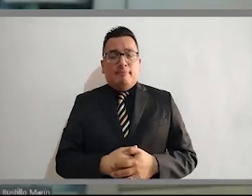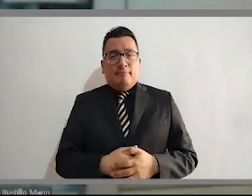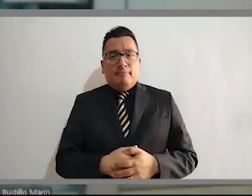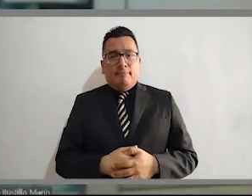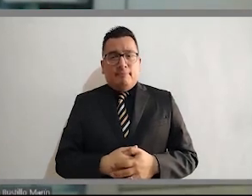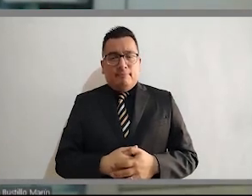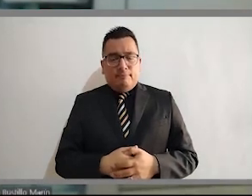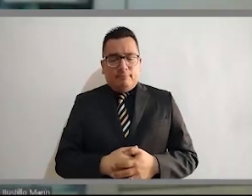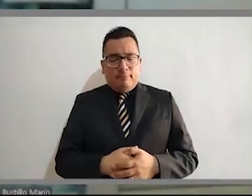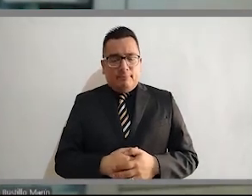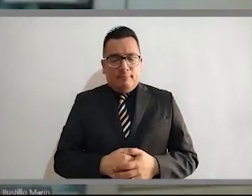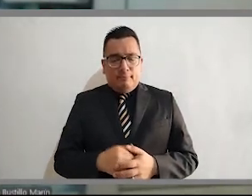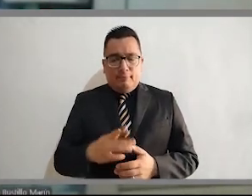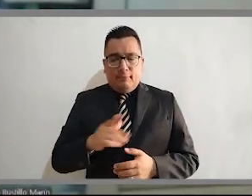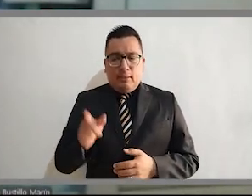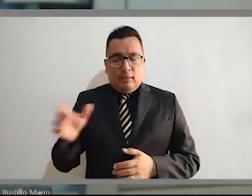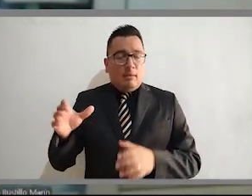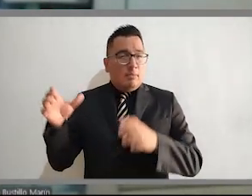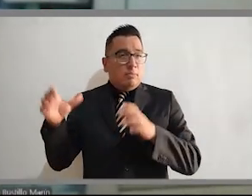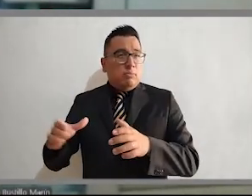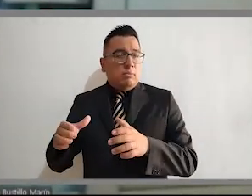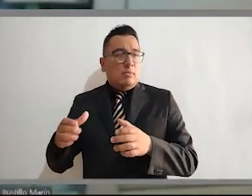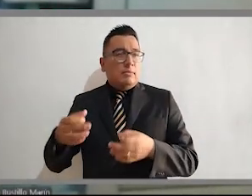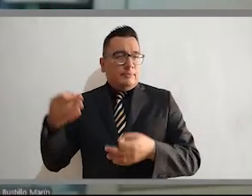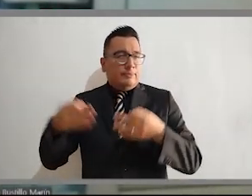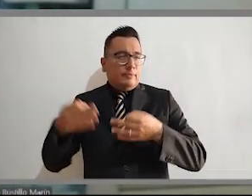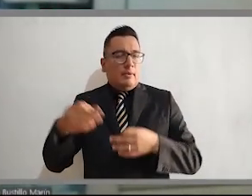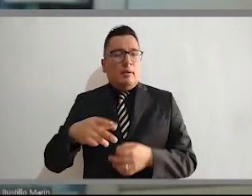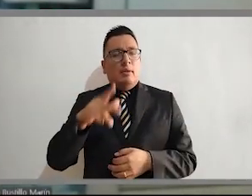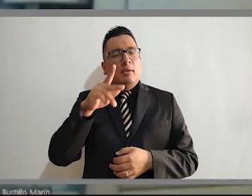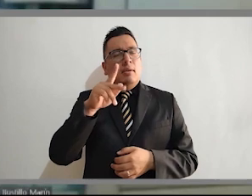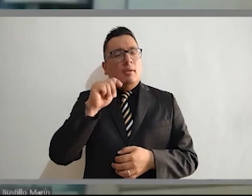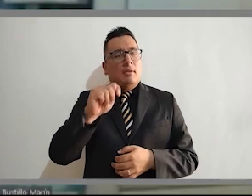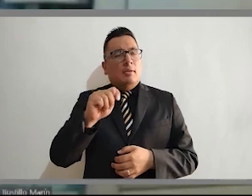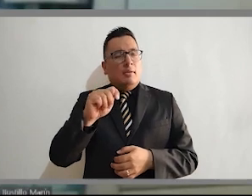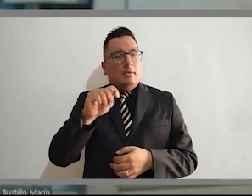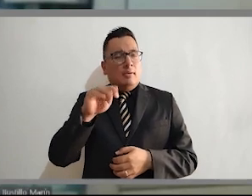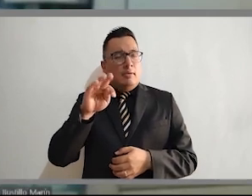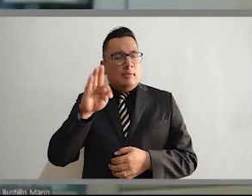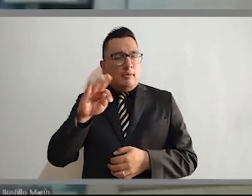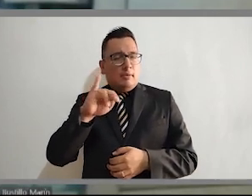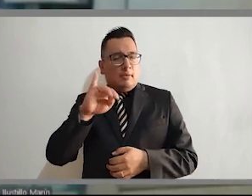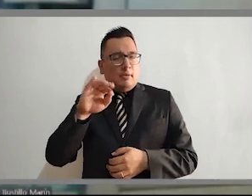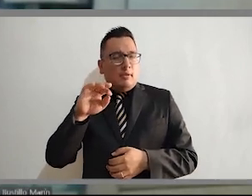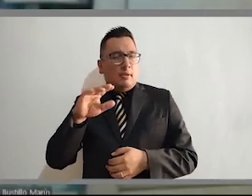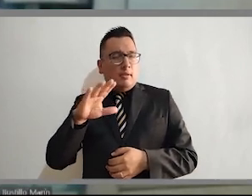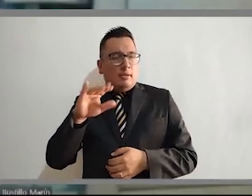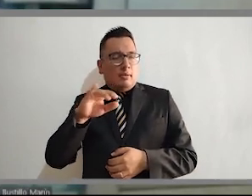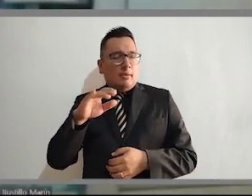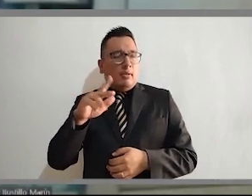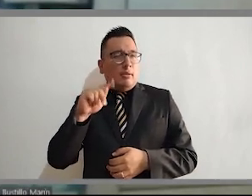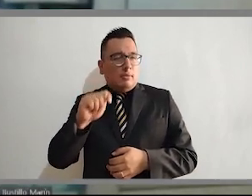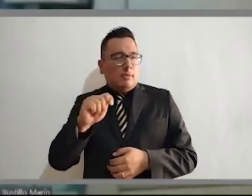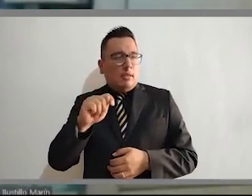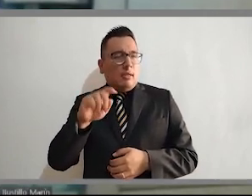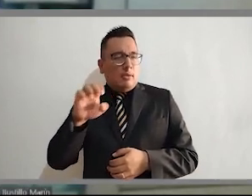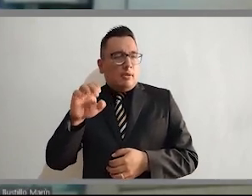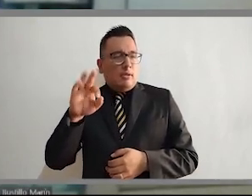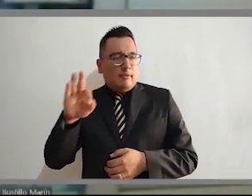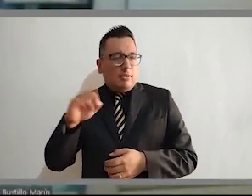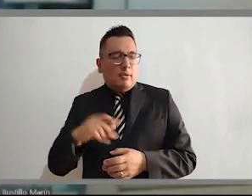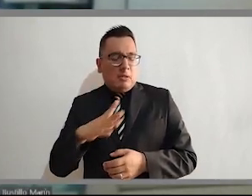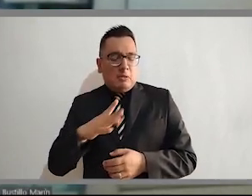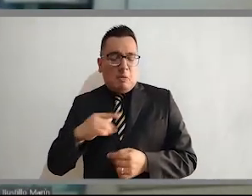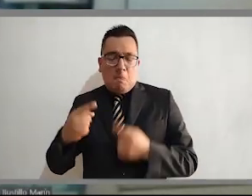protocolo lo hicieron entre el Tribunal Electoral del Poder Judicial de la Federación, el Instituto Nacional Electoral, la FEBINTRA, la